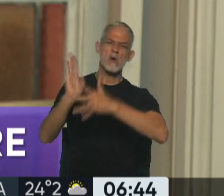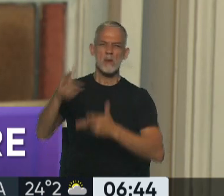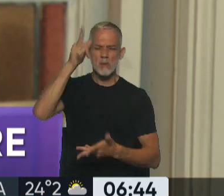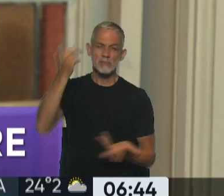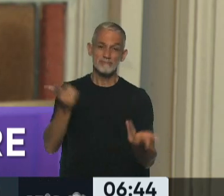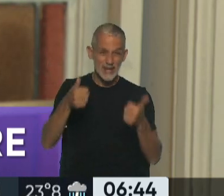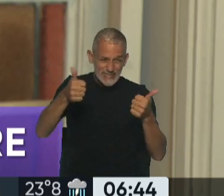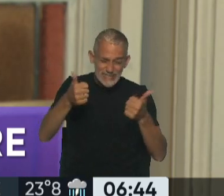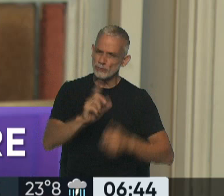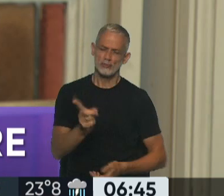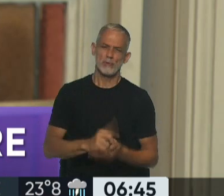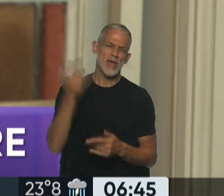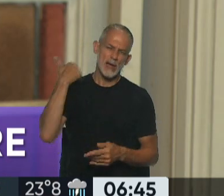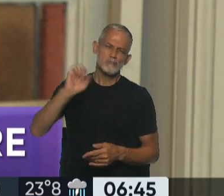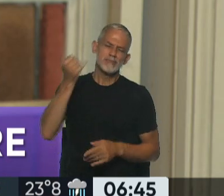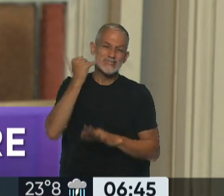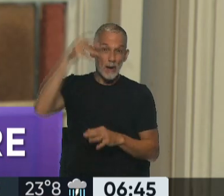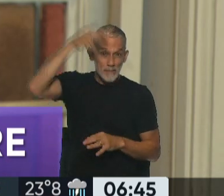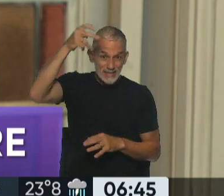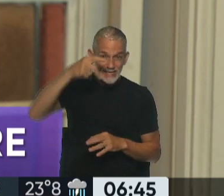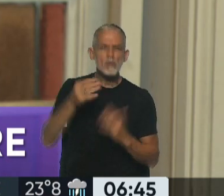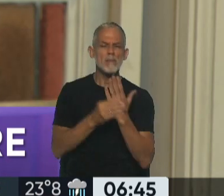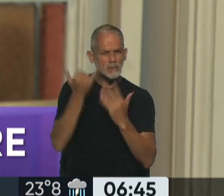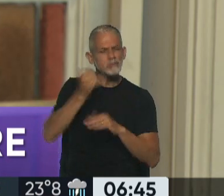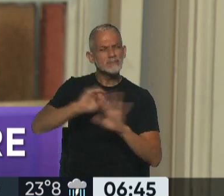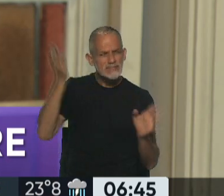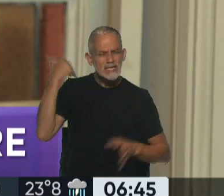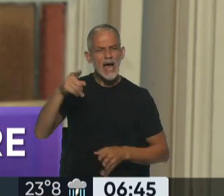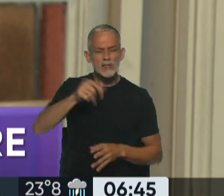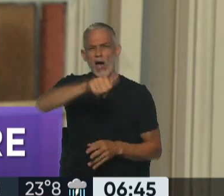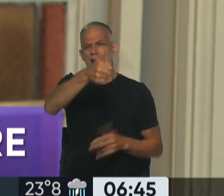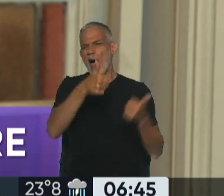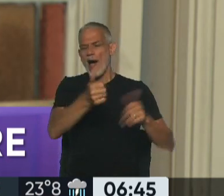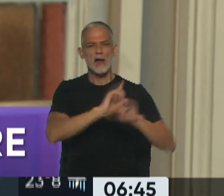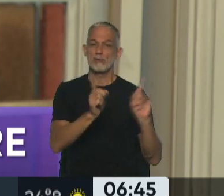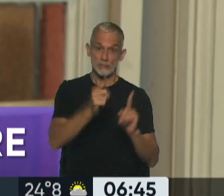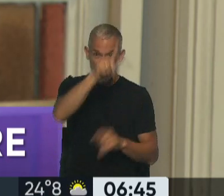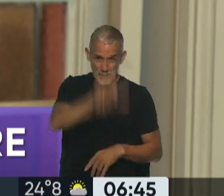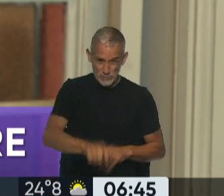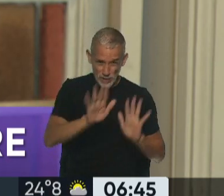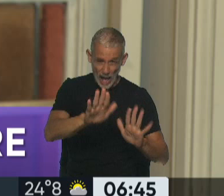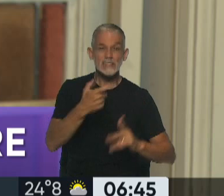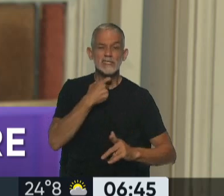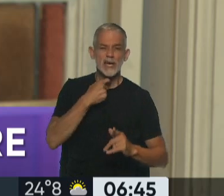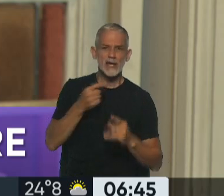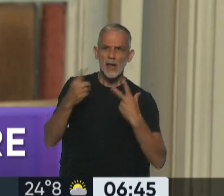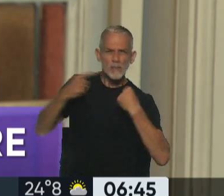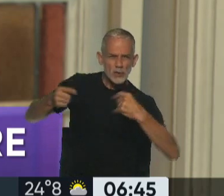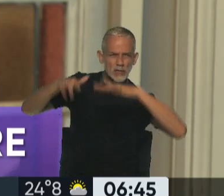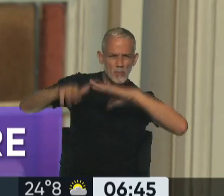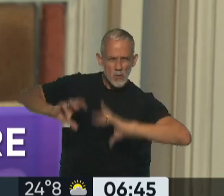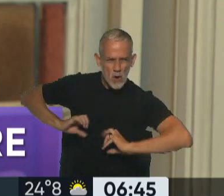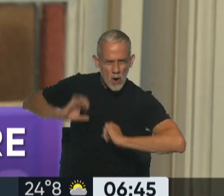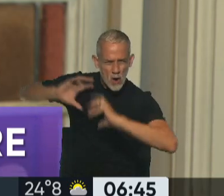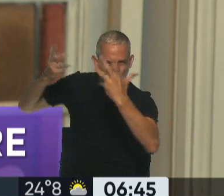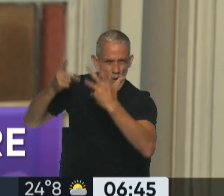éxito. Ya ocurrió que Patricia Bullrich fuera ministra. No va a tener éxito alguien que quiere frenar la bronca popular